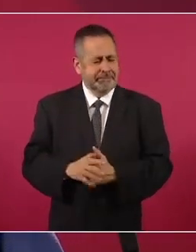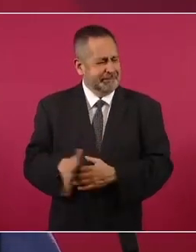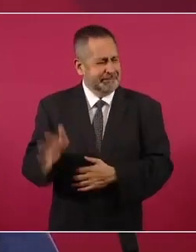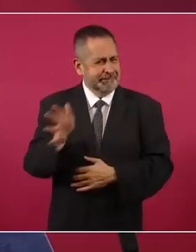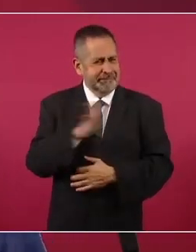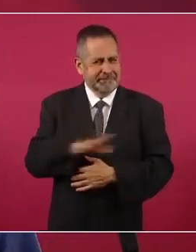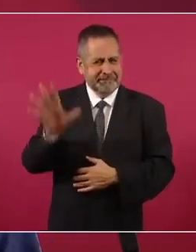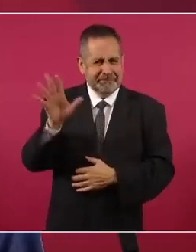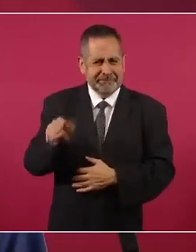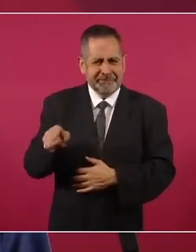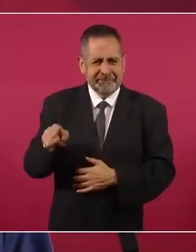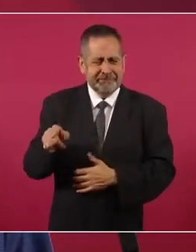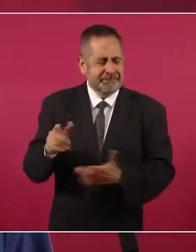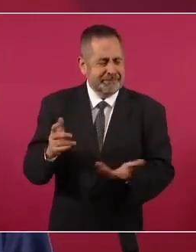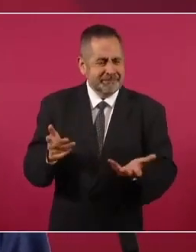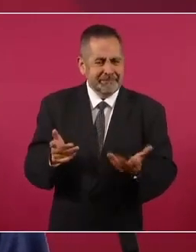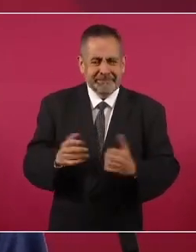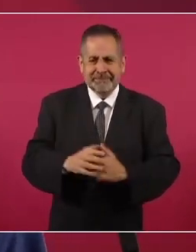Increíble.